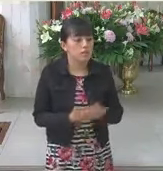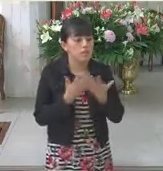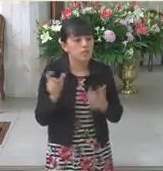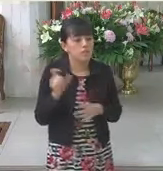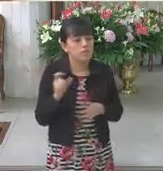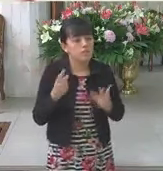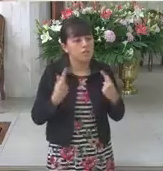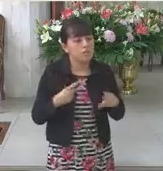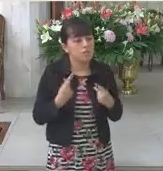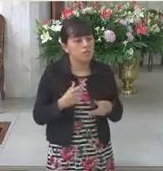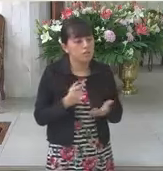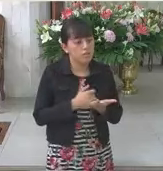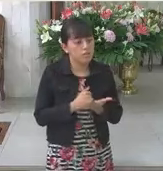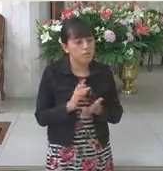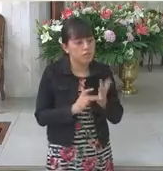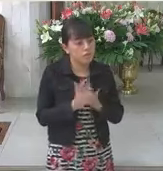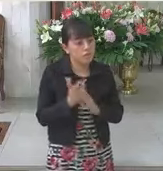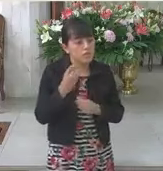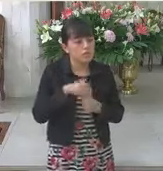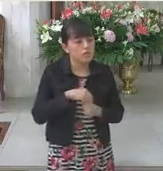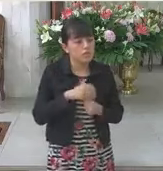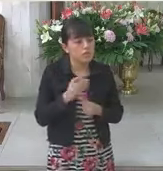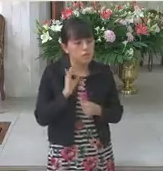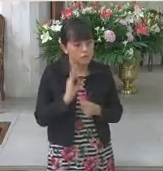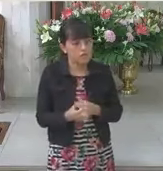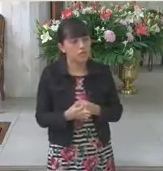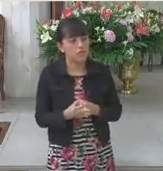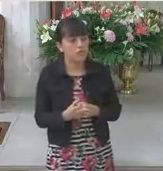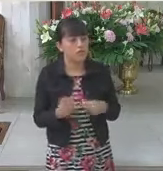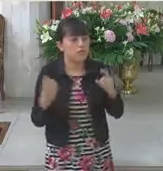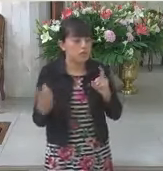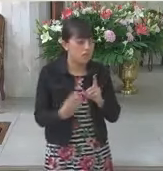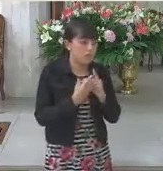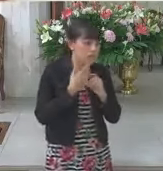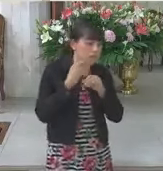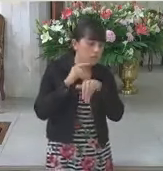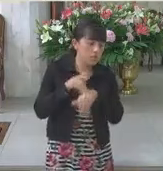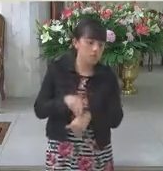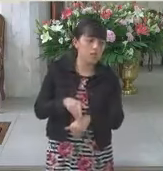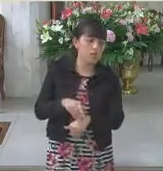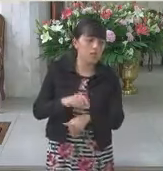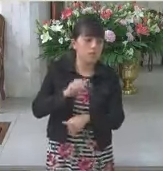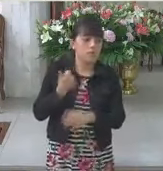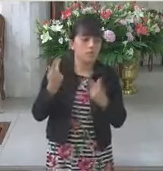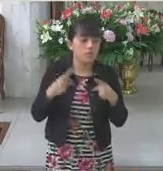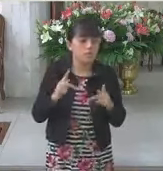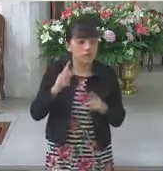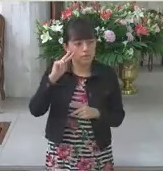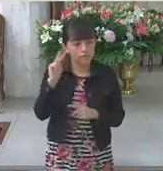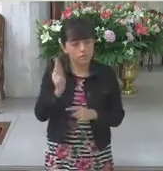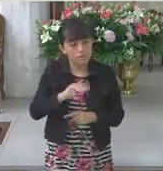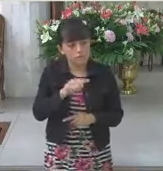nos consideran fanáticos se dice que en el templo todo lo prohíben